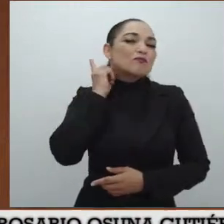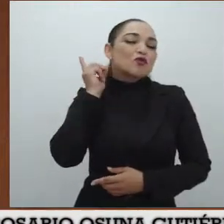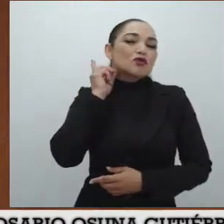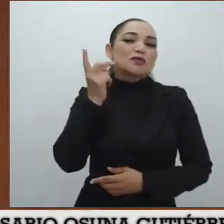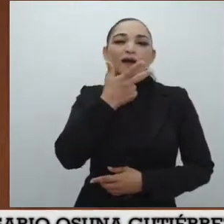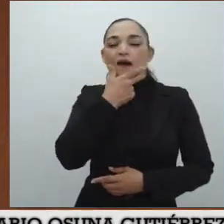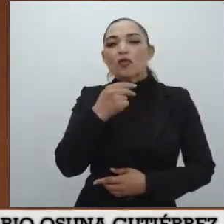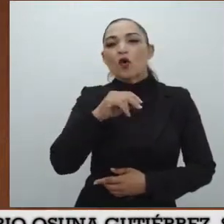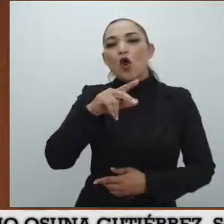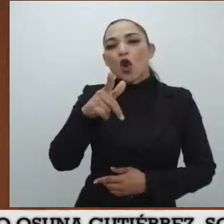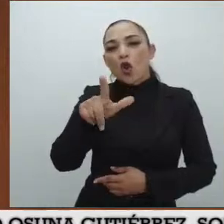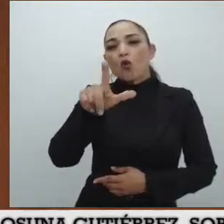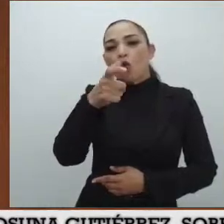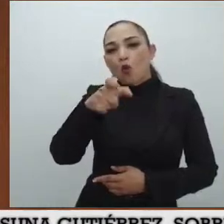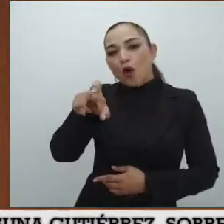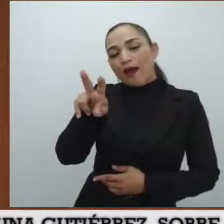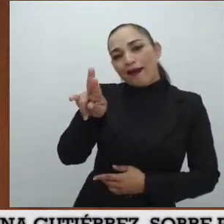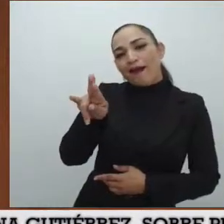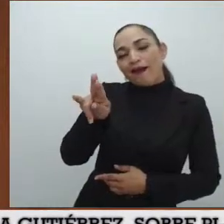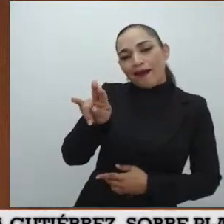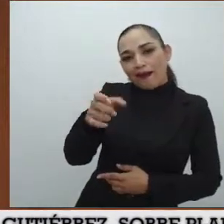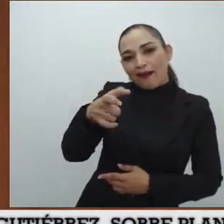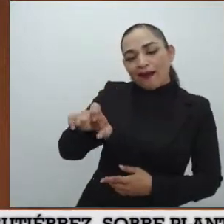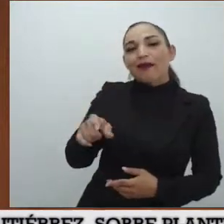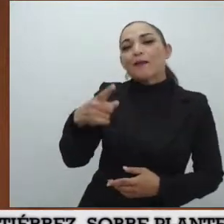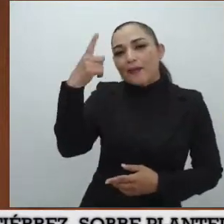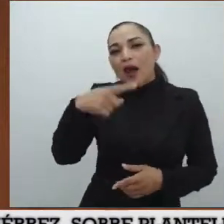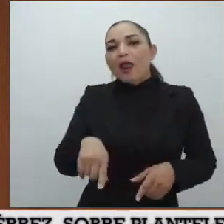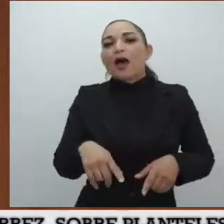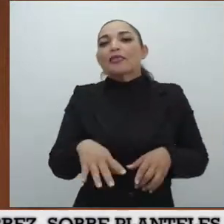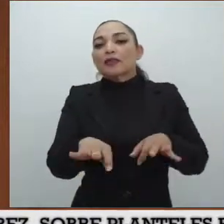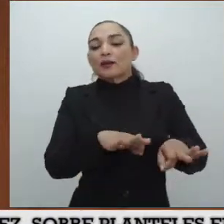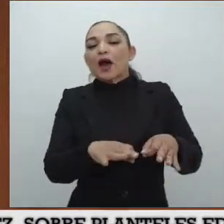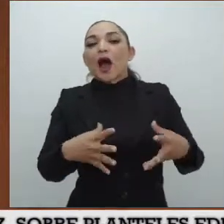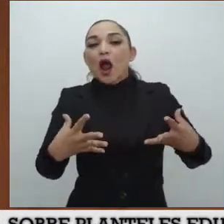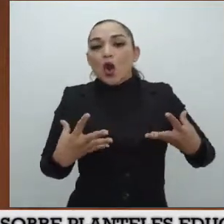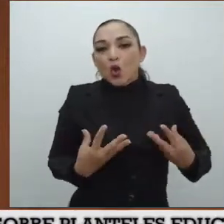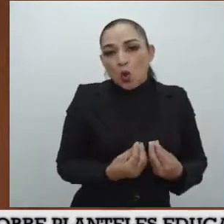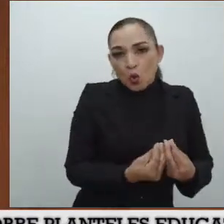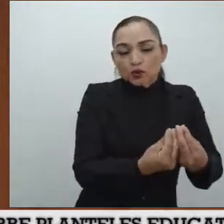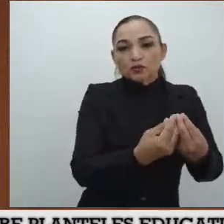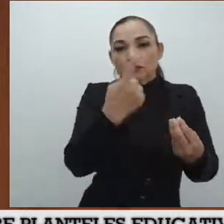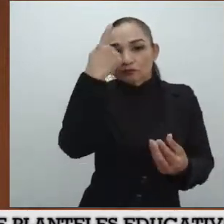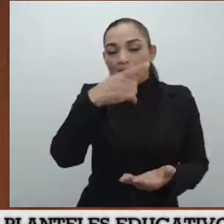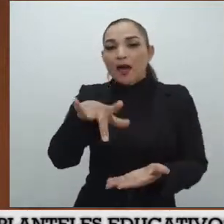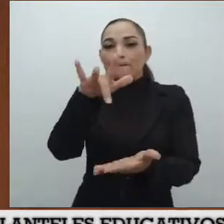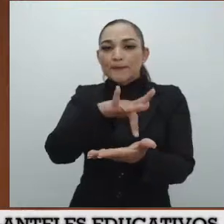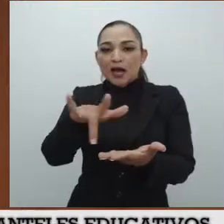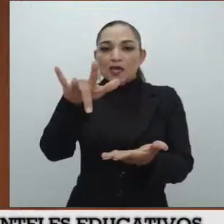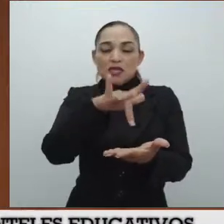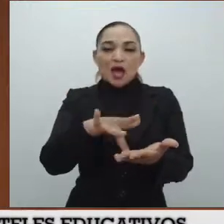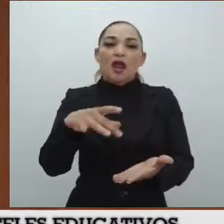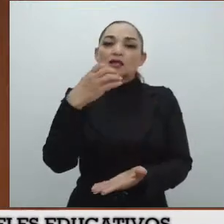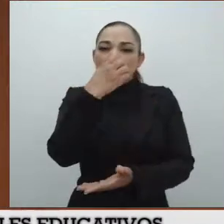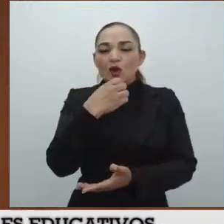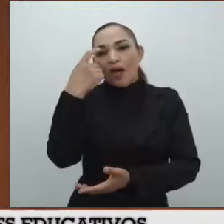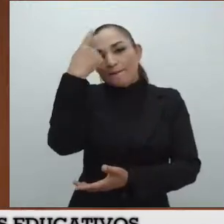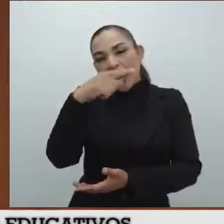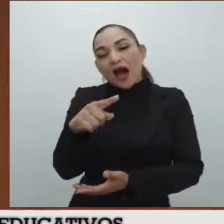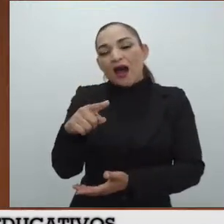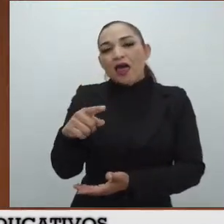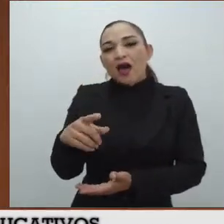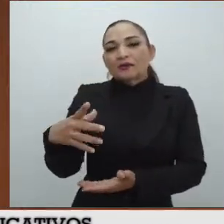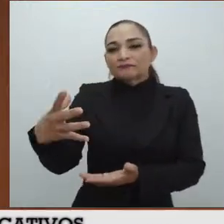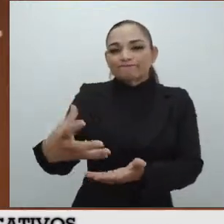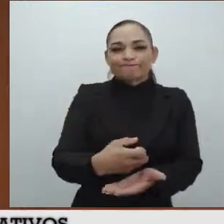honorable Congreso del Estado. Este programa es precisamente para apoyar a las escuelas a que se moneticen. No podemos estar